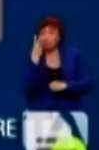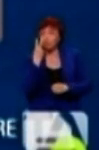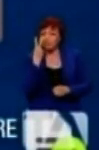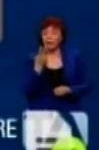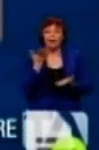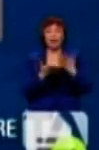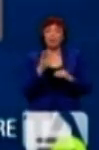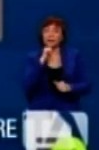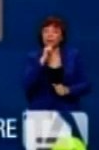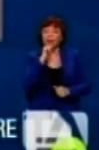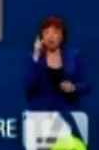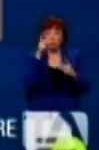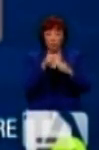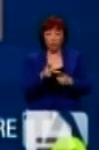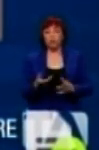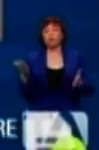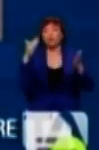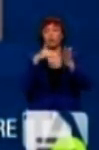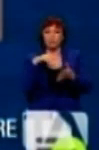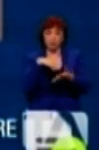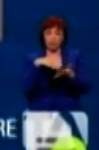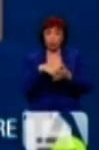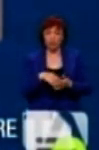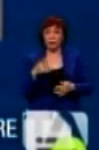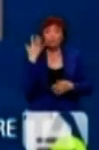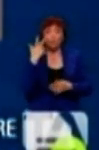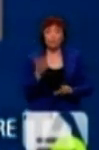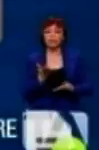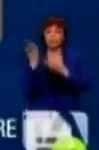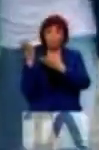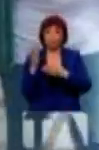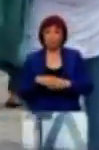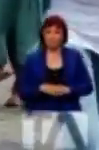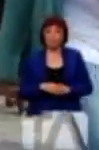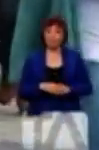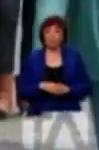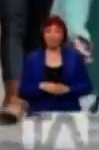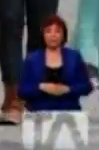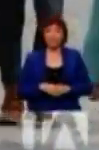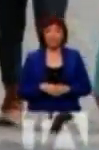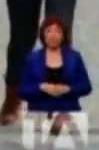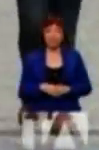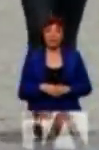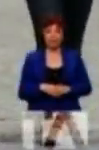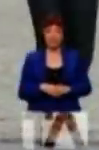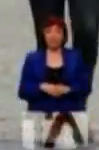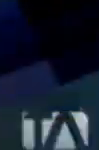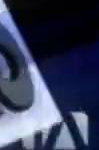podrán postularse nuevamente y revisar si lo han conseguido entre el 24 y el 27 de agosto. Martina Vera Pérez, 24 horas.